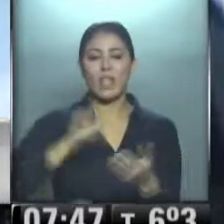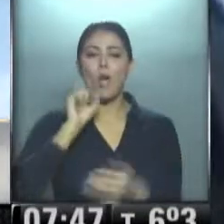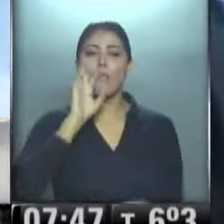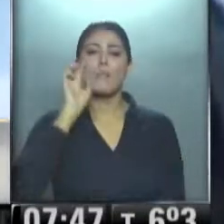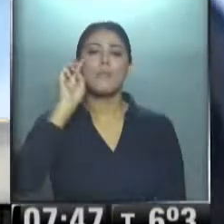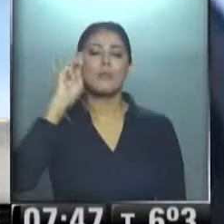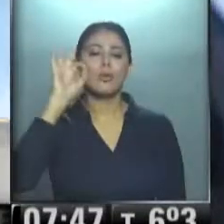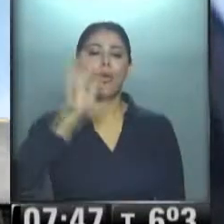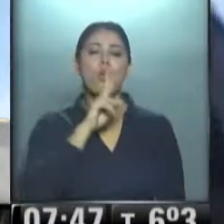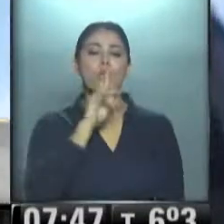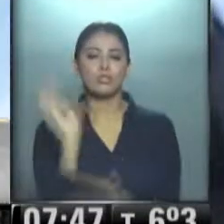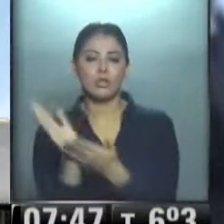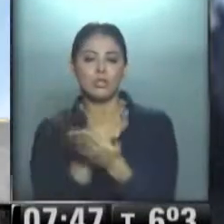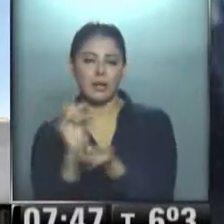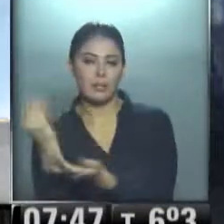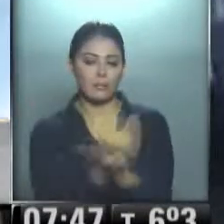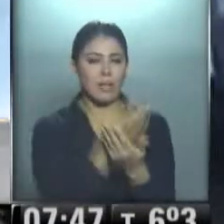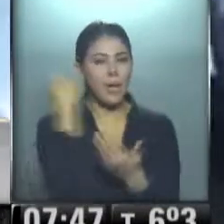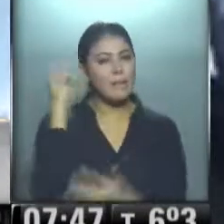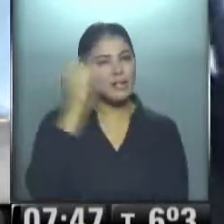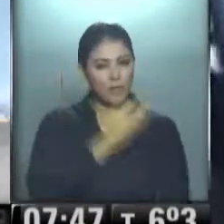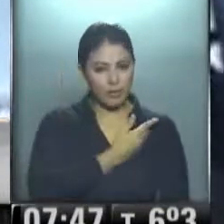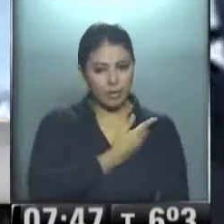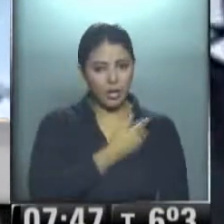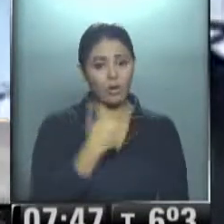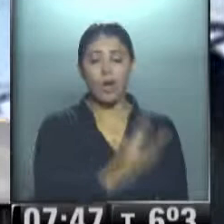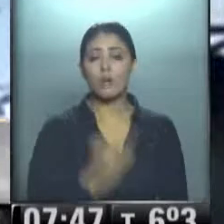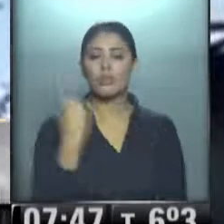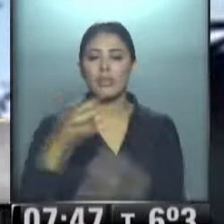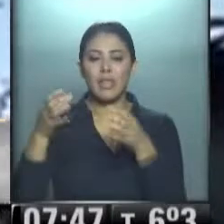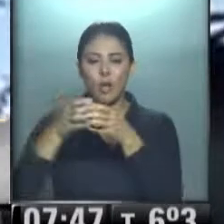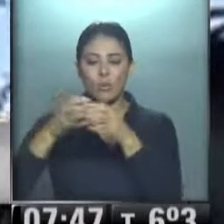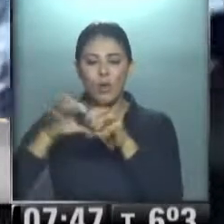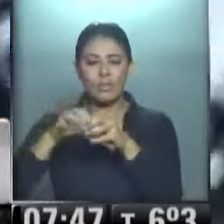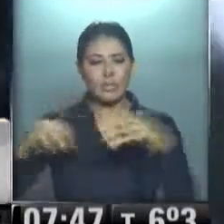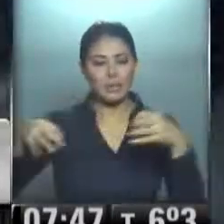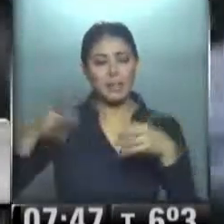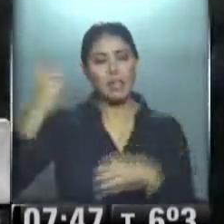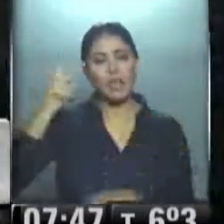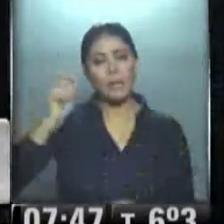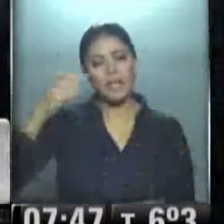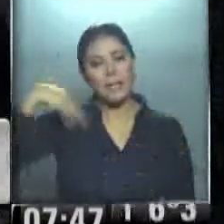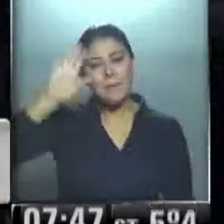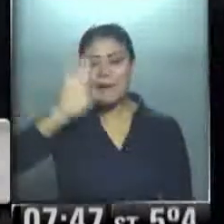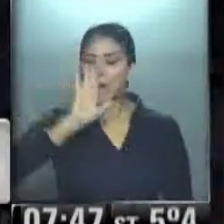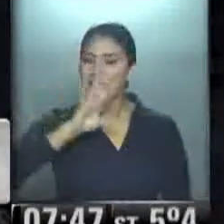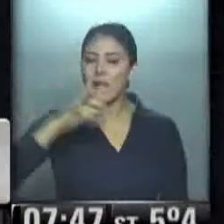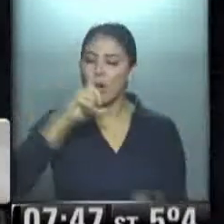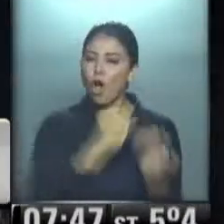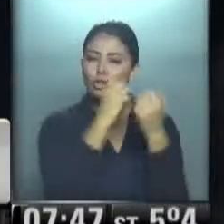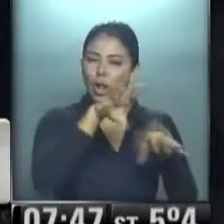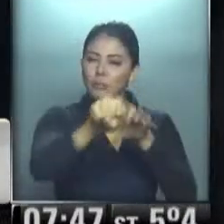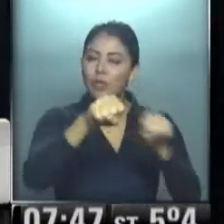Víctor Yanukovych en el mes de febrero. Las autoridades separatistas, que desde hace más de 2 meses controlan gran parte de